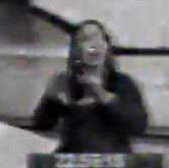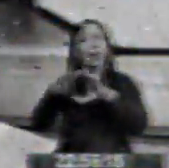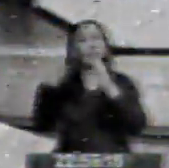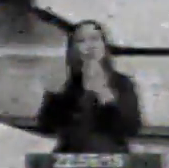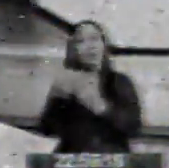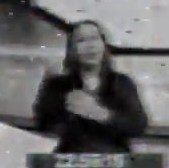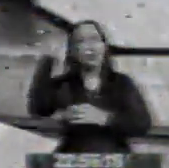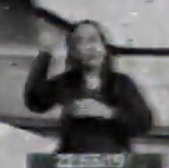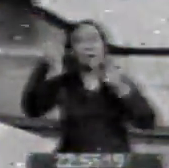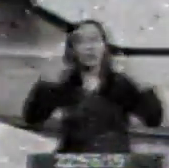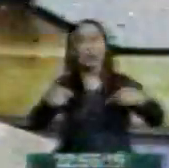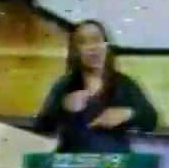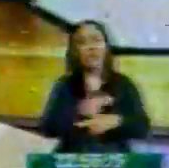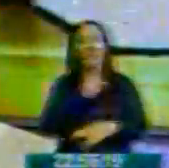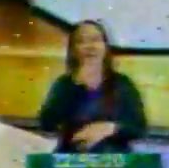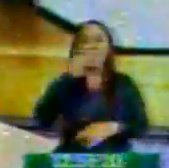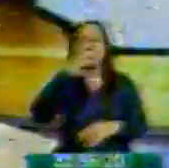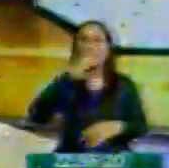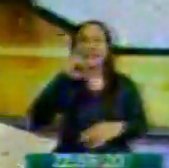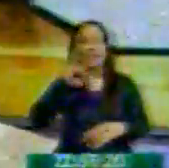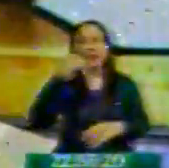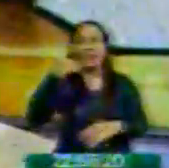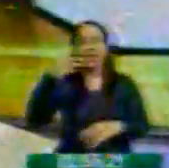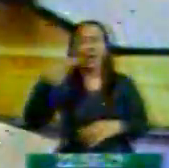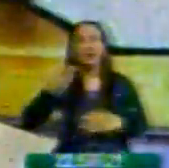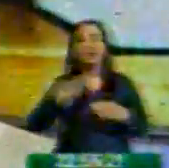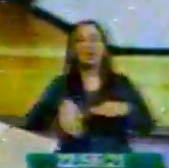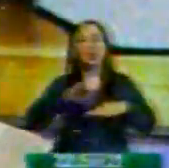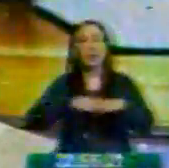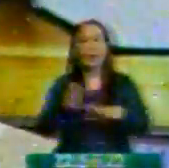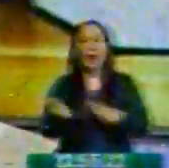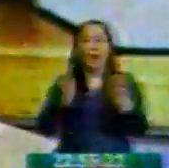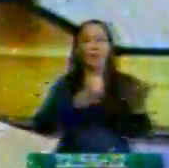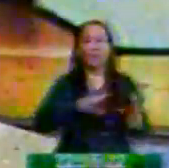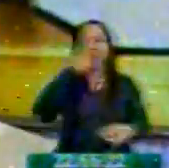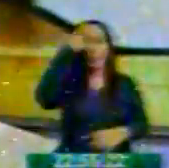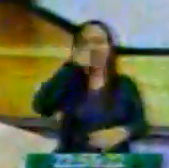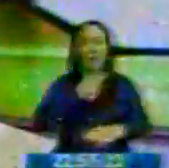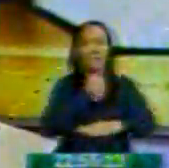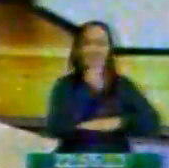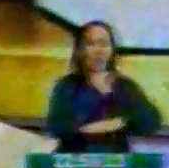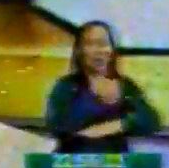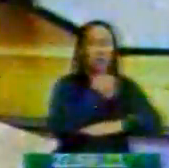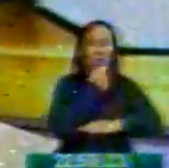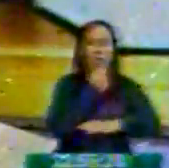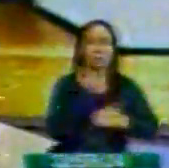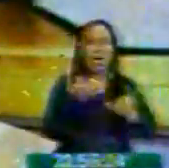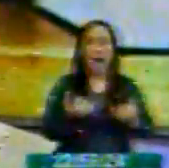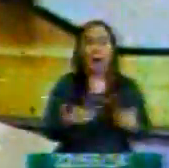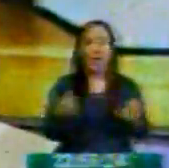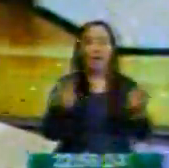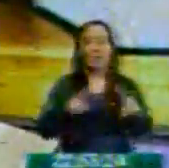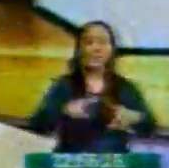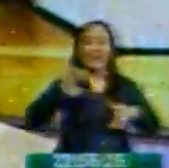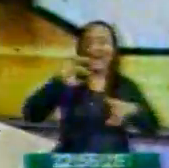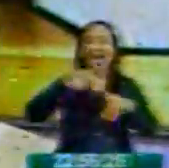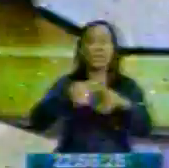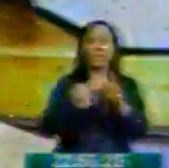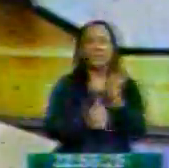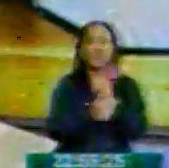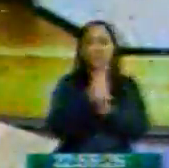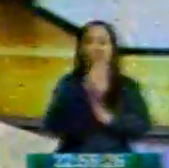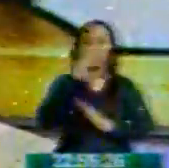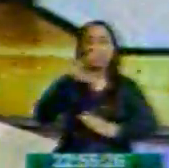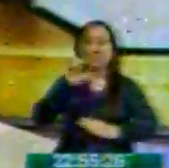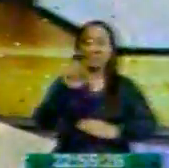Interamericana de Derechos Humanos, CIDH, sobre la muerte de los comunicadores sociales. Mientras tanto, el exministro César